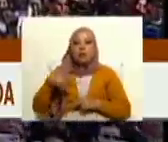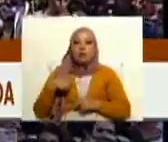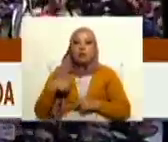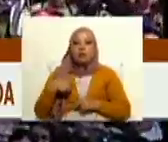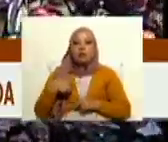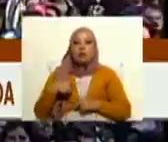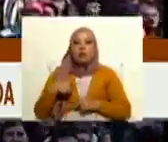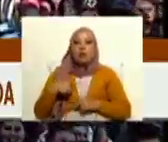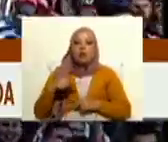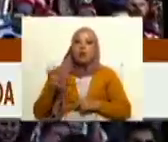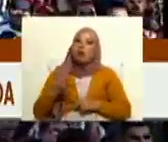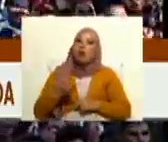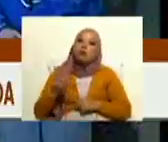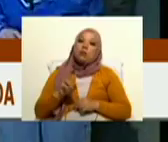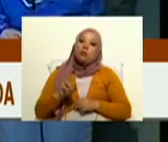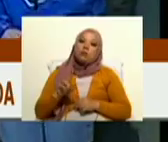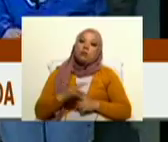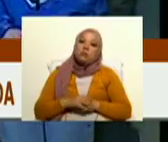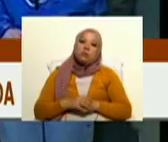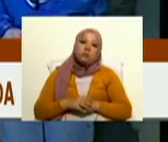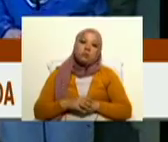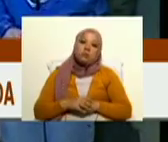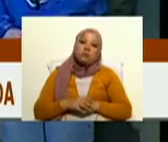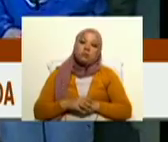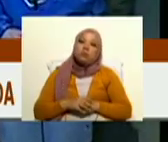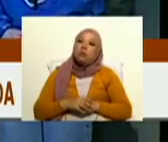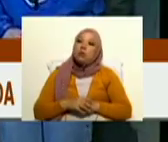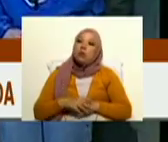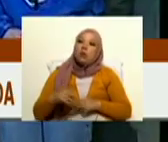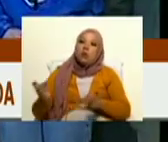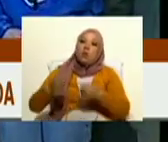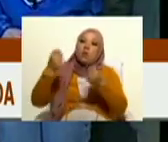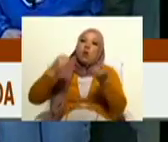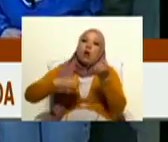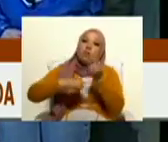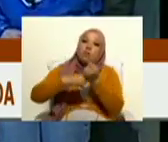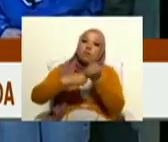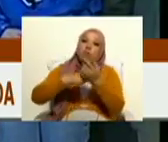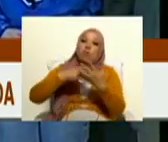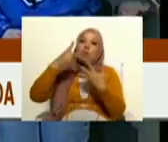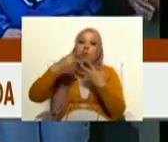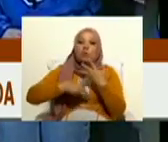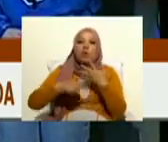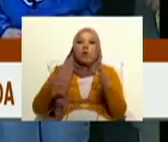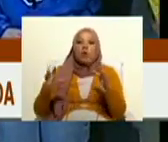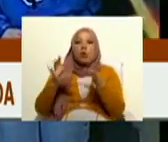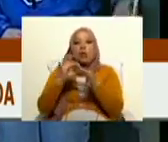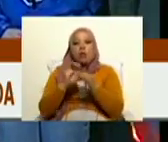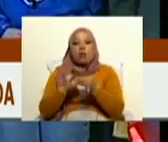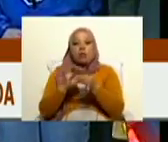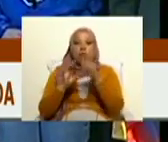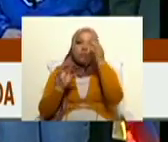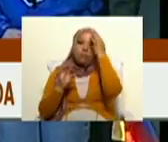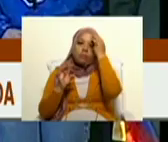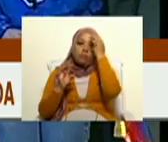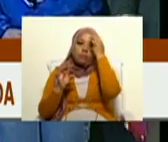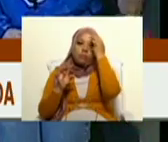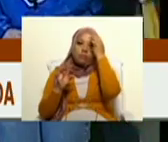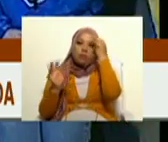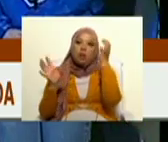y que ha venido a esta manifestación de apoyo a una propuesta unitaria, de unidad